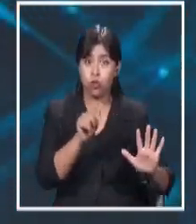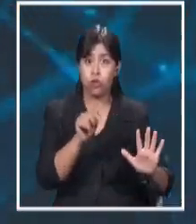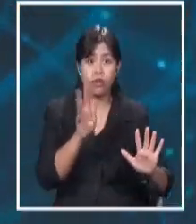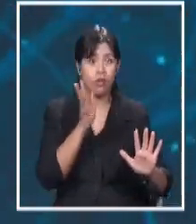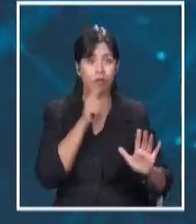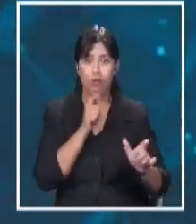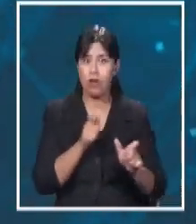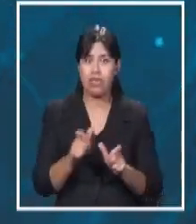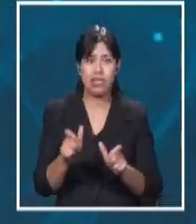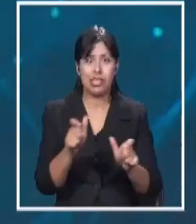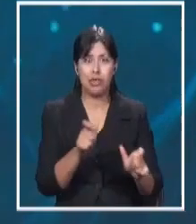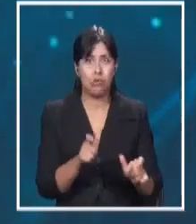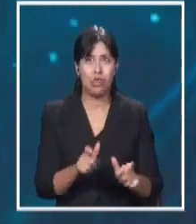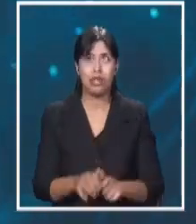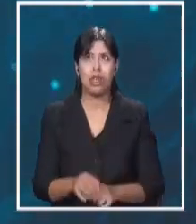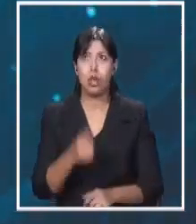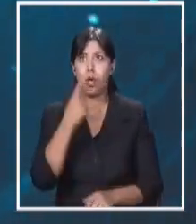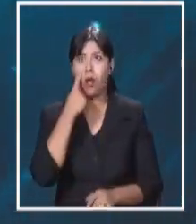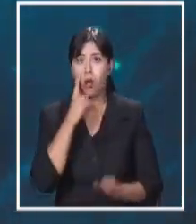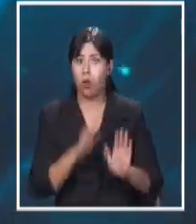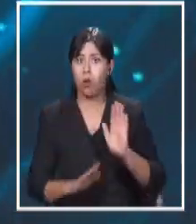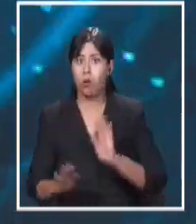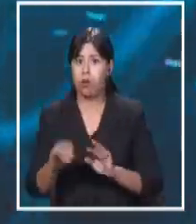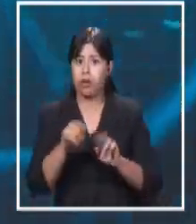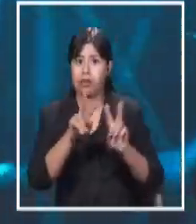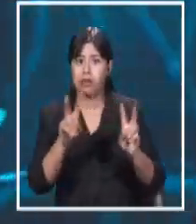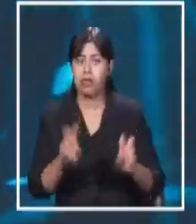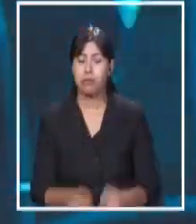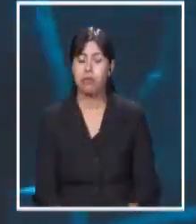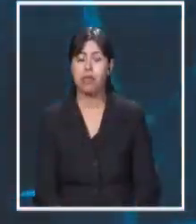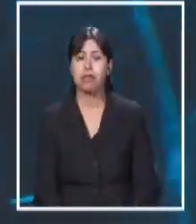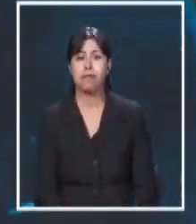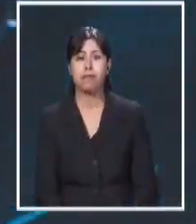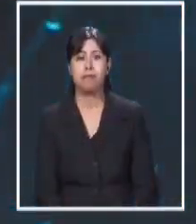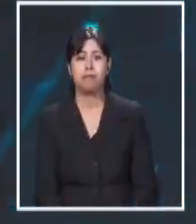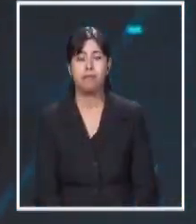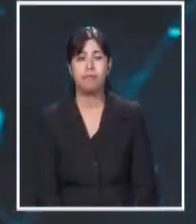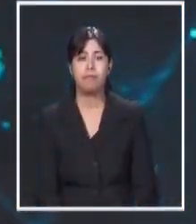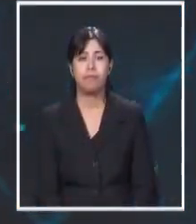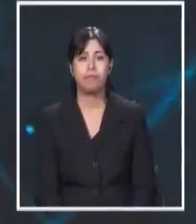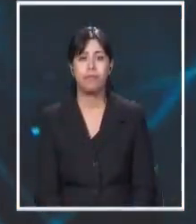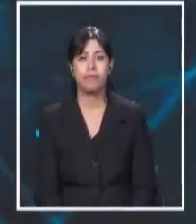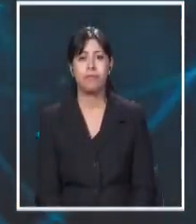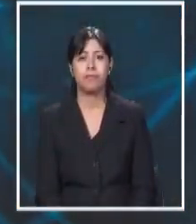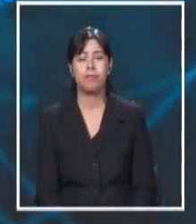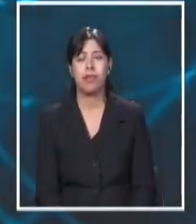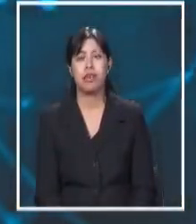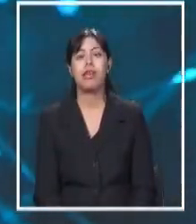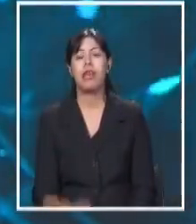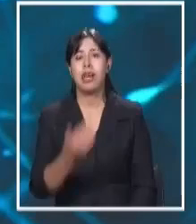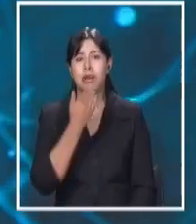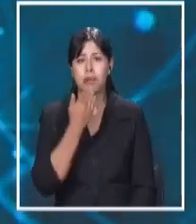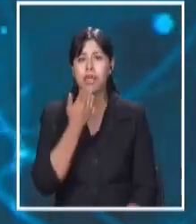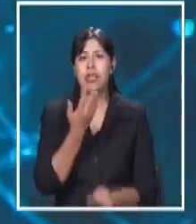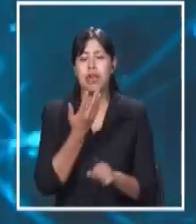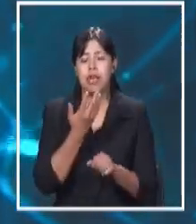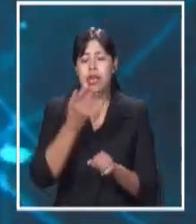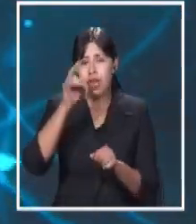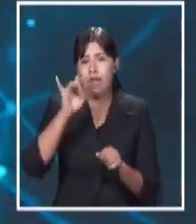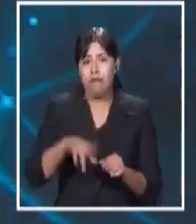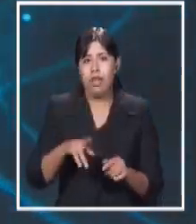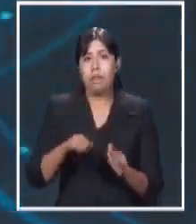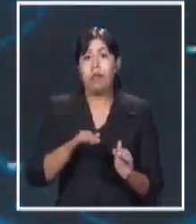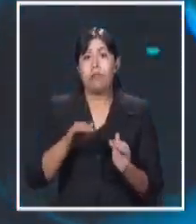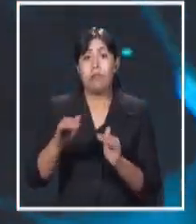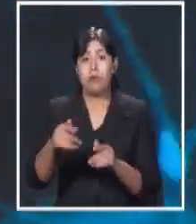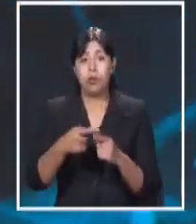de seguridad adecuados. Ojo con eso. ¿Sí? Al mismo tiempo, sabemos que el apoyo social y el uso de